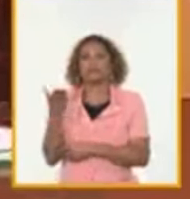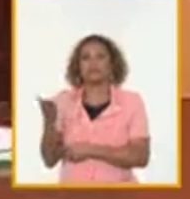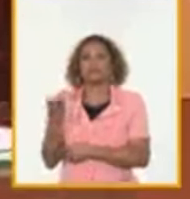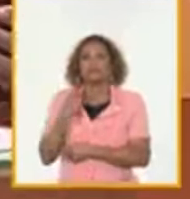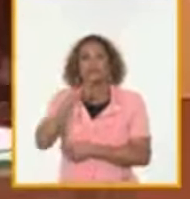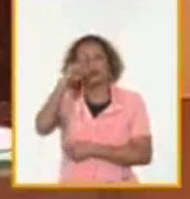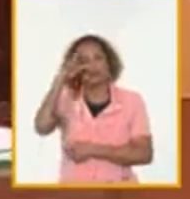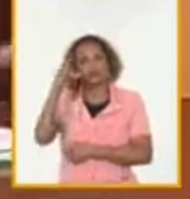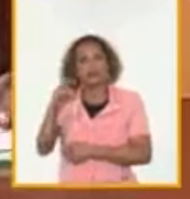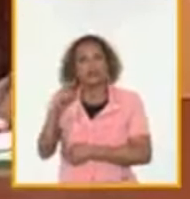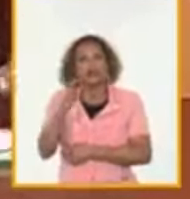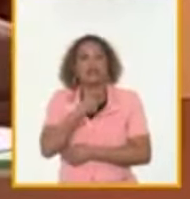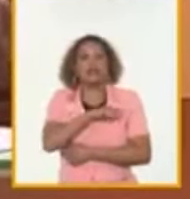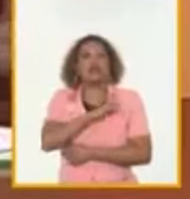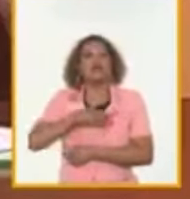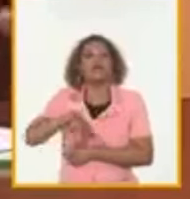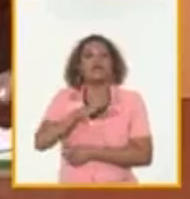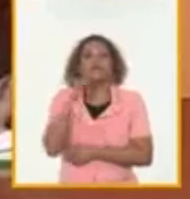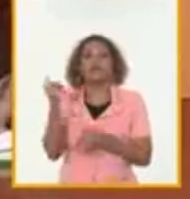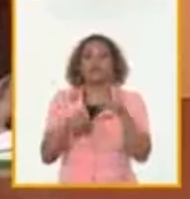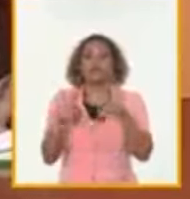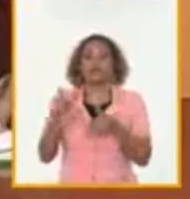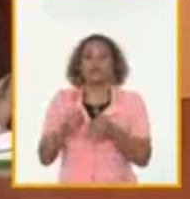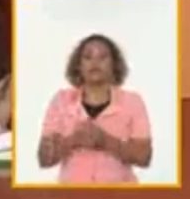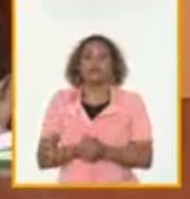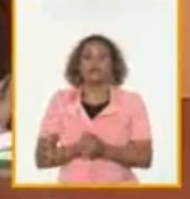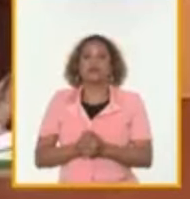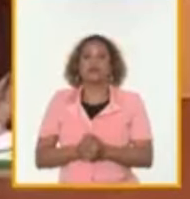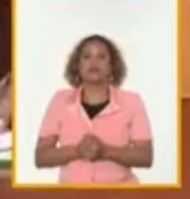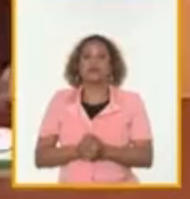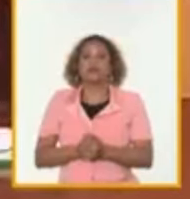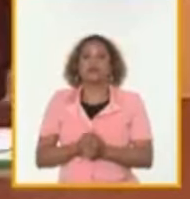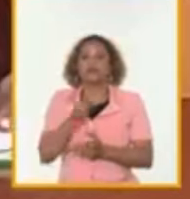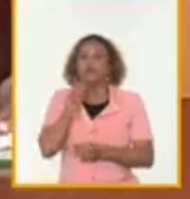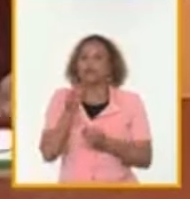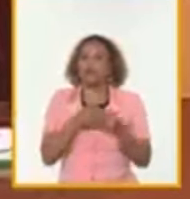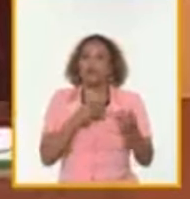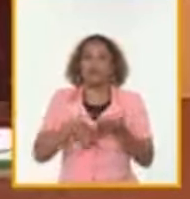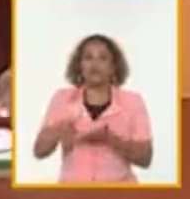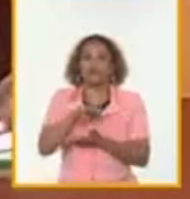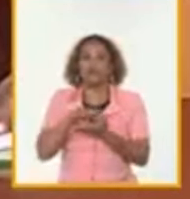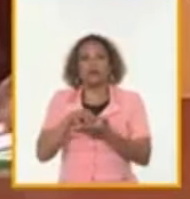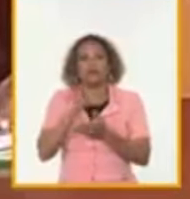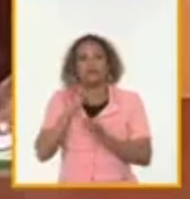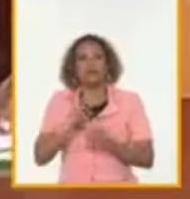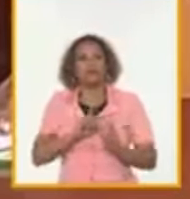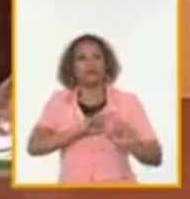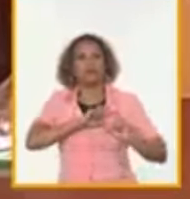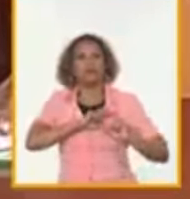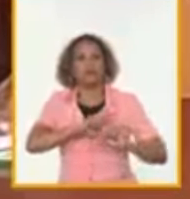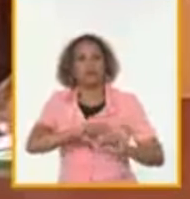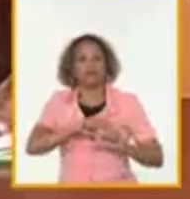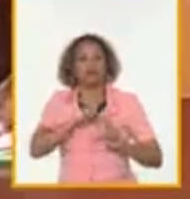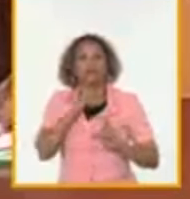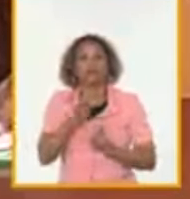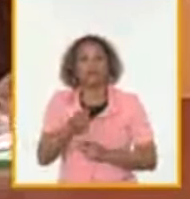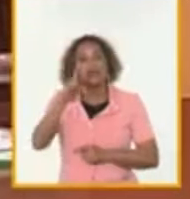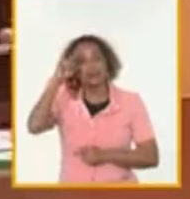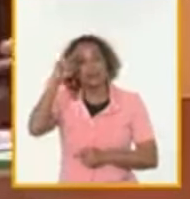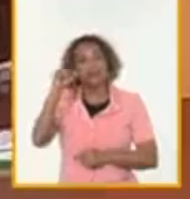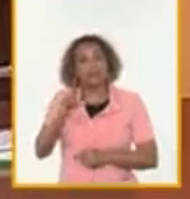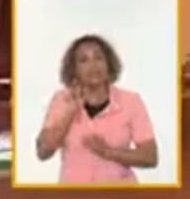lareños la participación de todos estén en el lugar del mundo que estén siempre desde el corazón Bueno con el eslogan que hemos definido Santa Clara